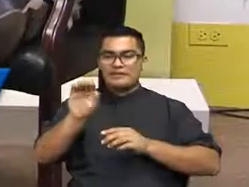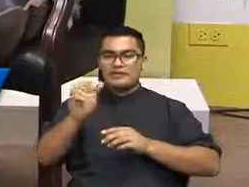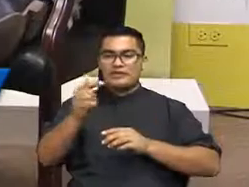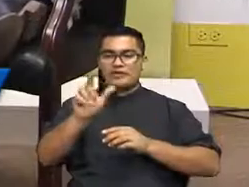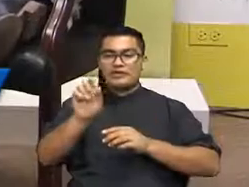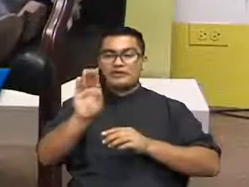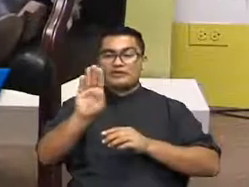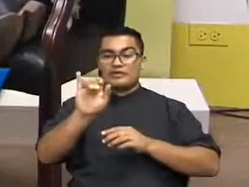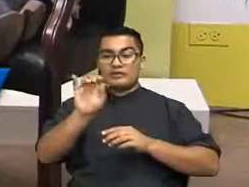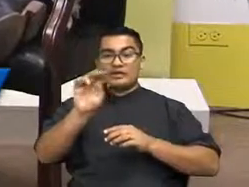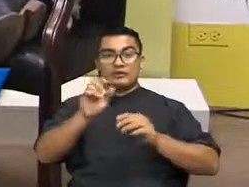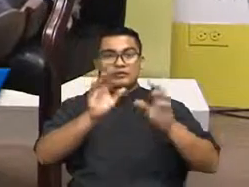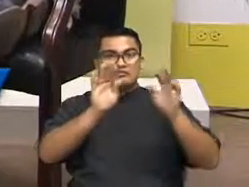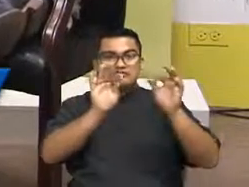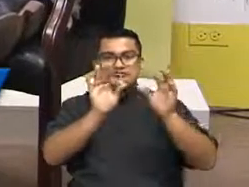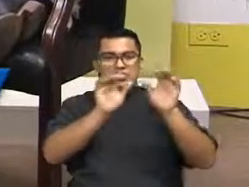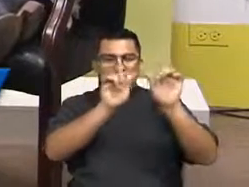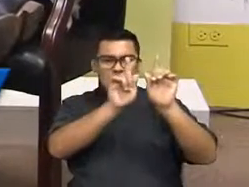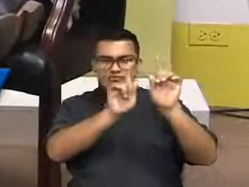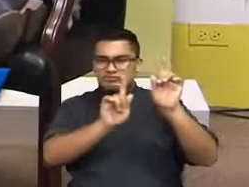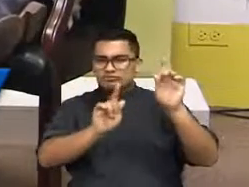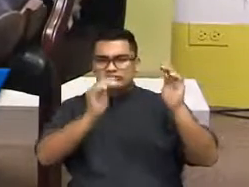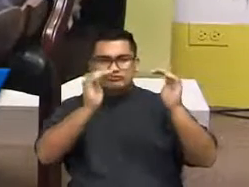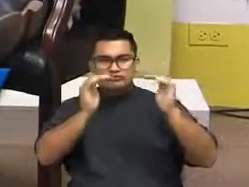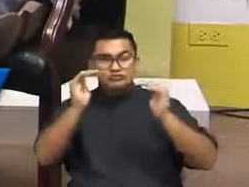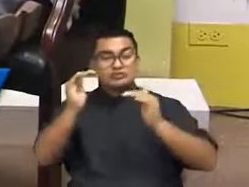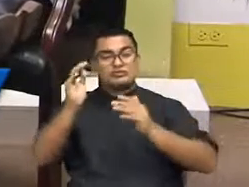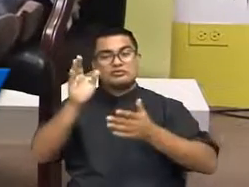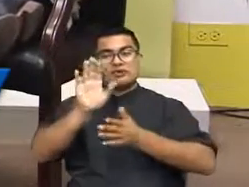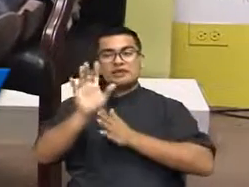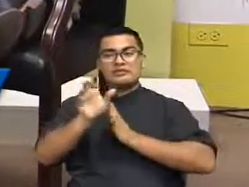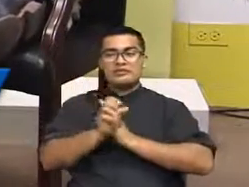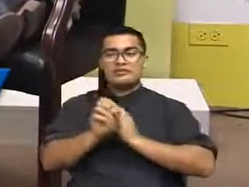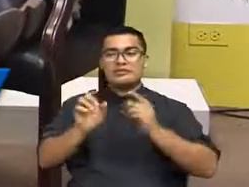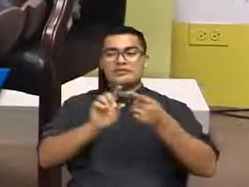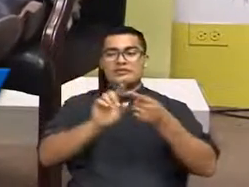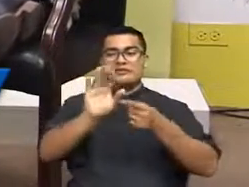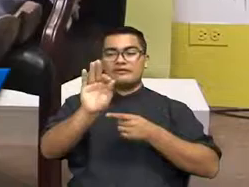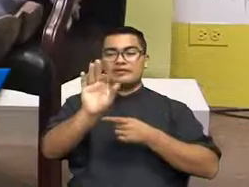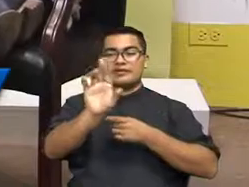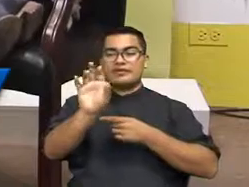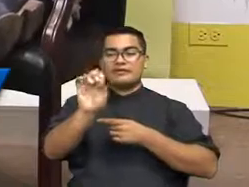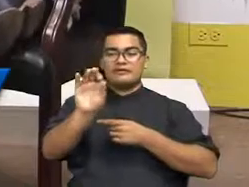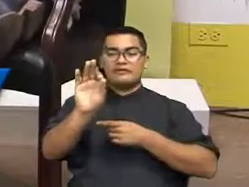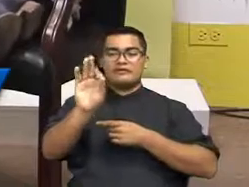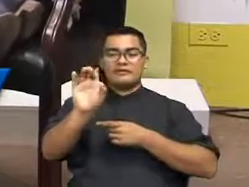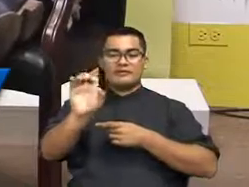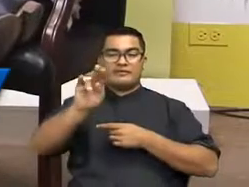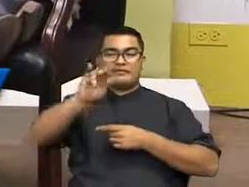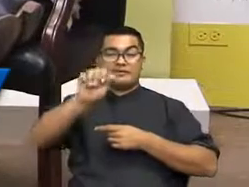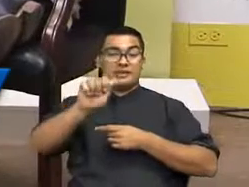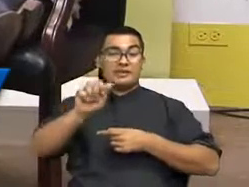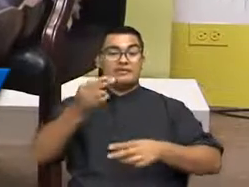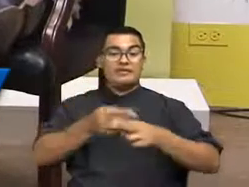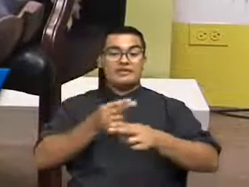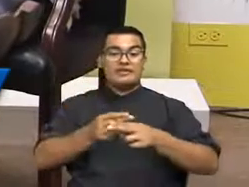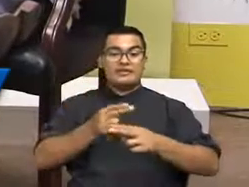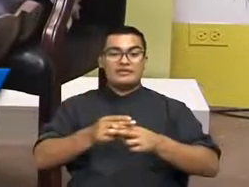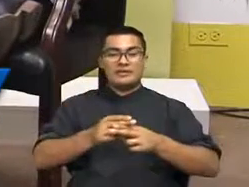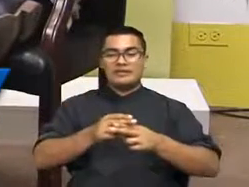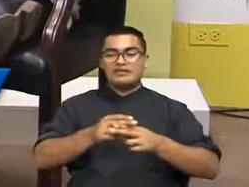que las está produciendo. La anemia ferropénica, que es la que más afecta generalmente a la población, según las últimas cifras de la OMS, más